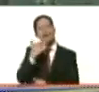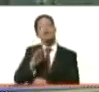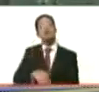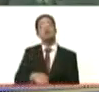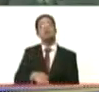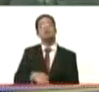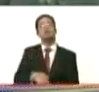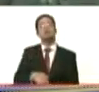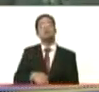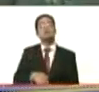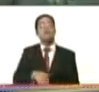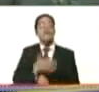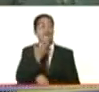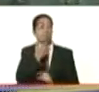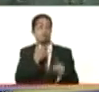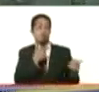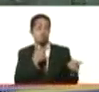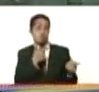órgano que no se usa,